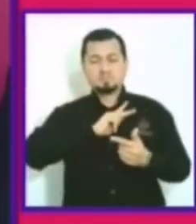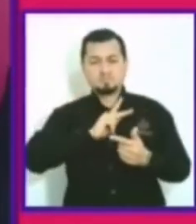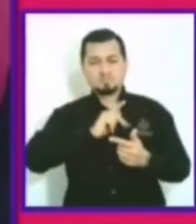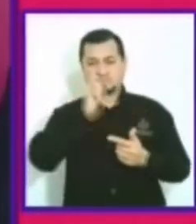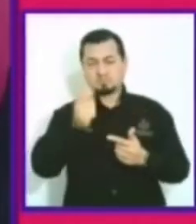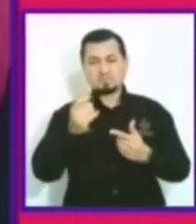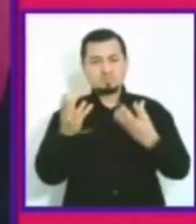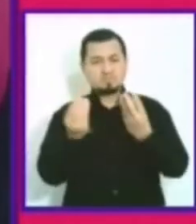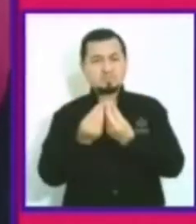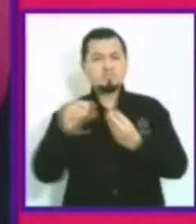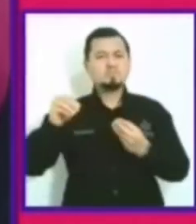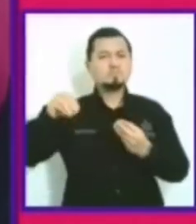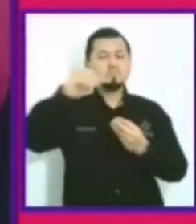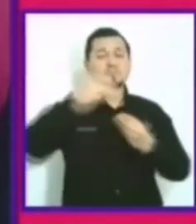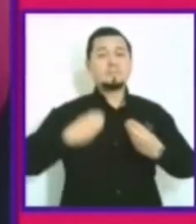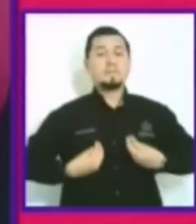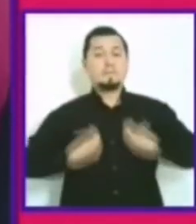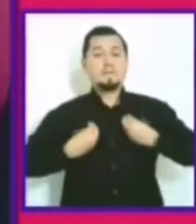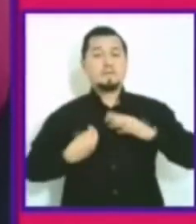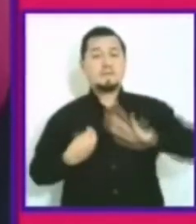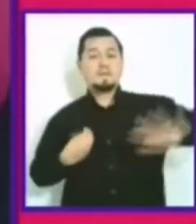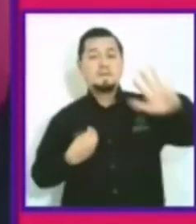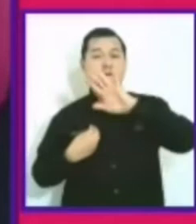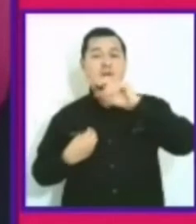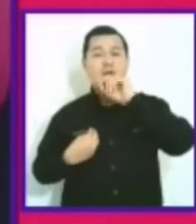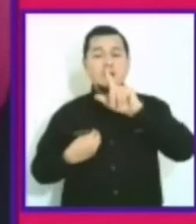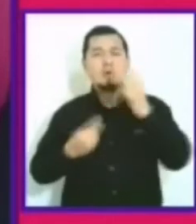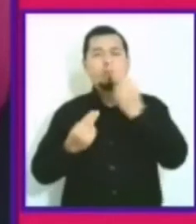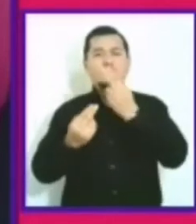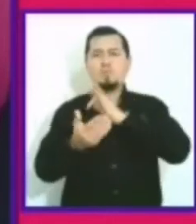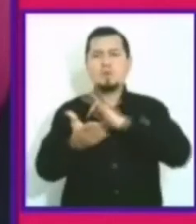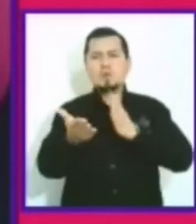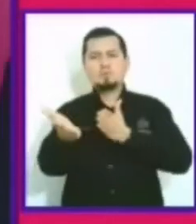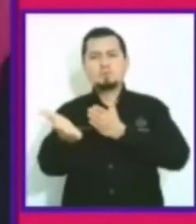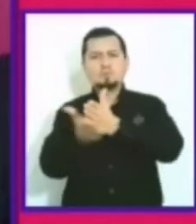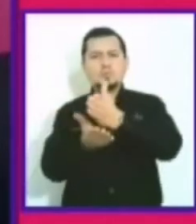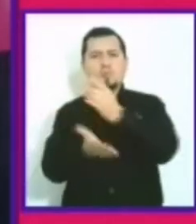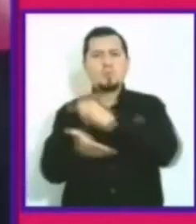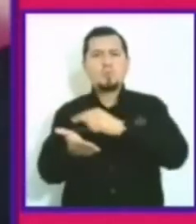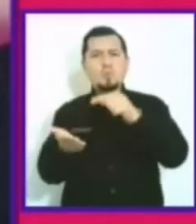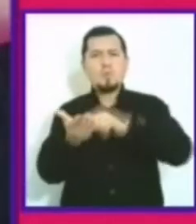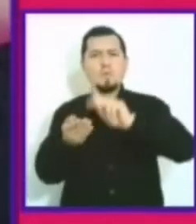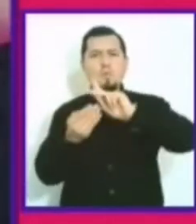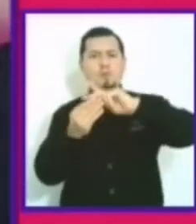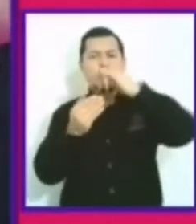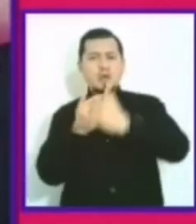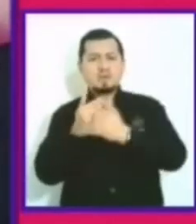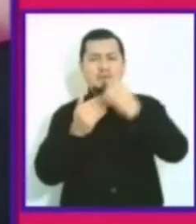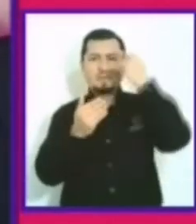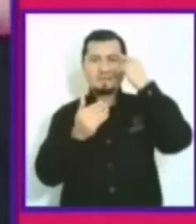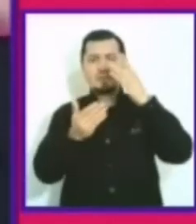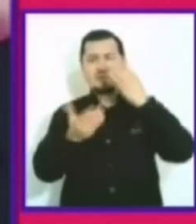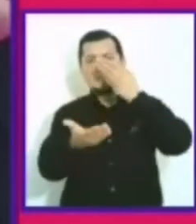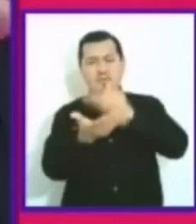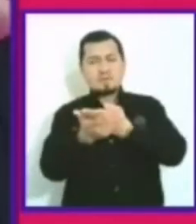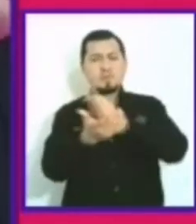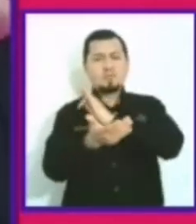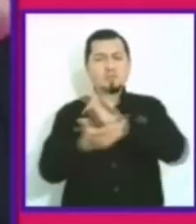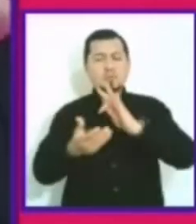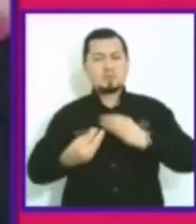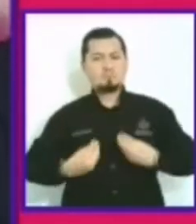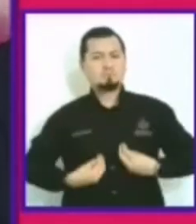jalisco accedan a servicios que les permitan emprender proyectos propios y colectivos para su bienestar y el de sus familias